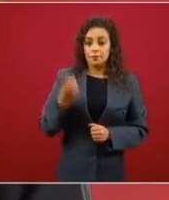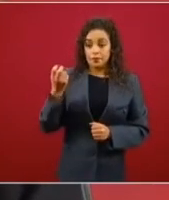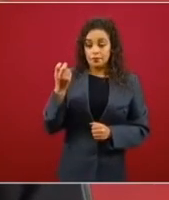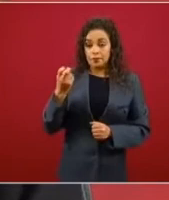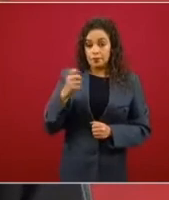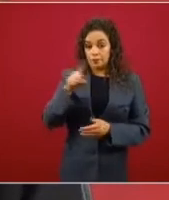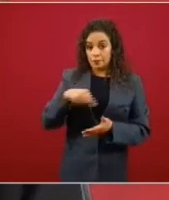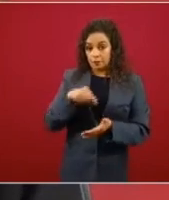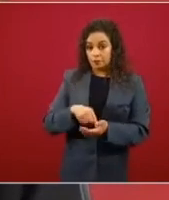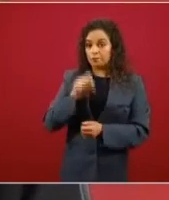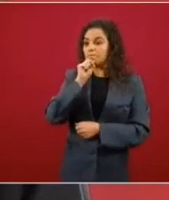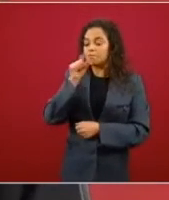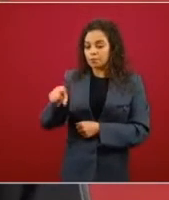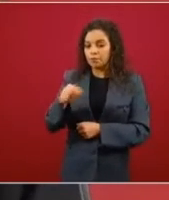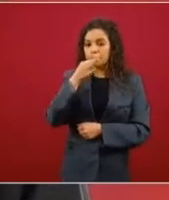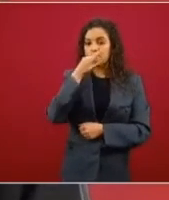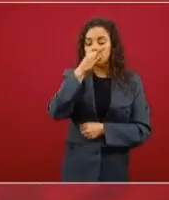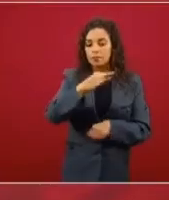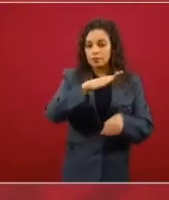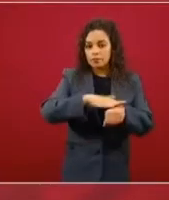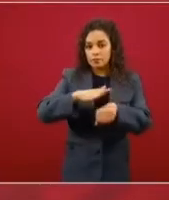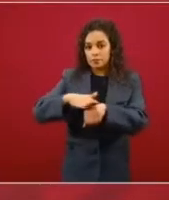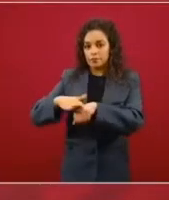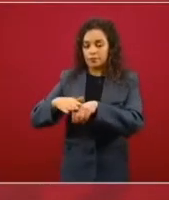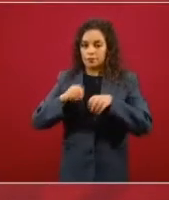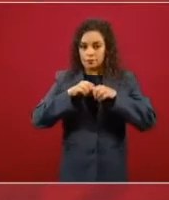otro banderazo, que es